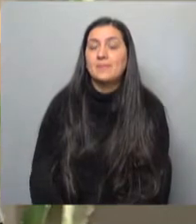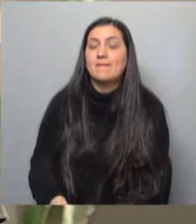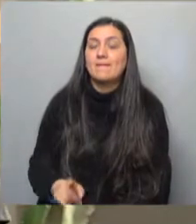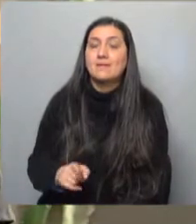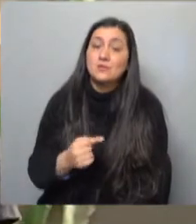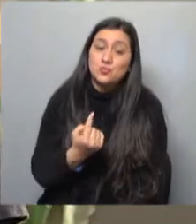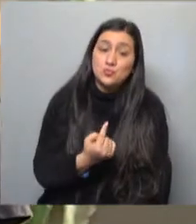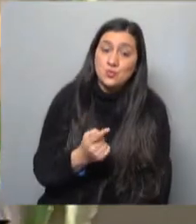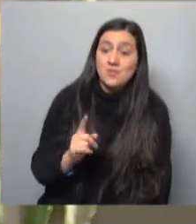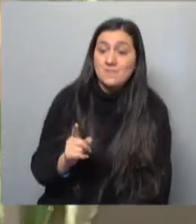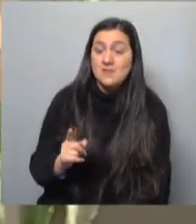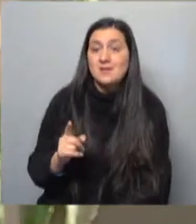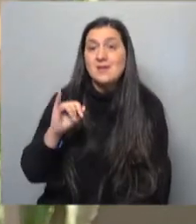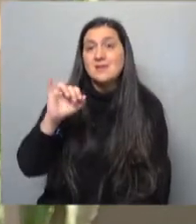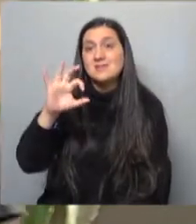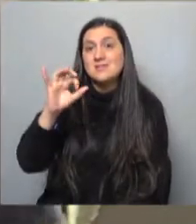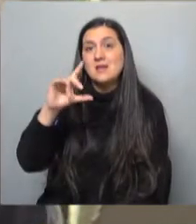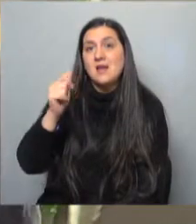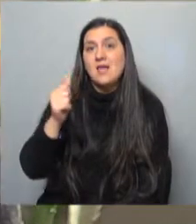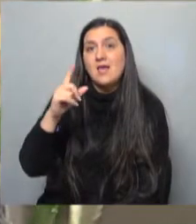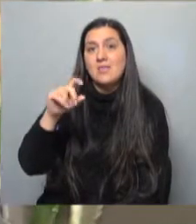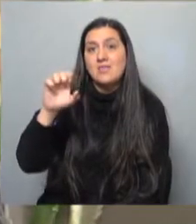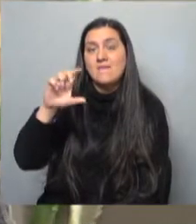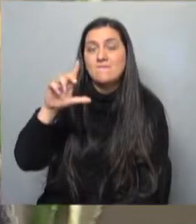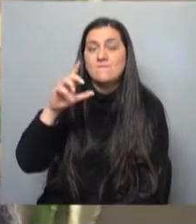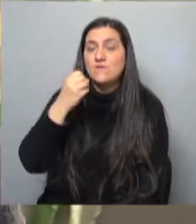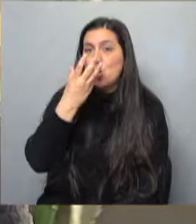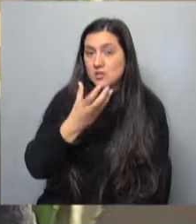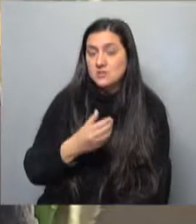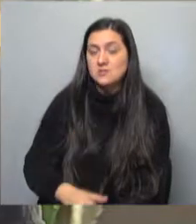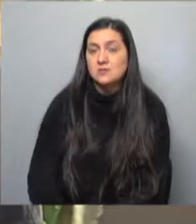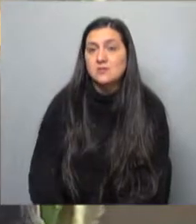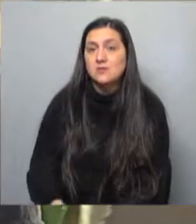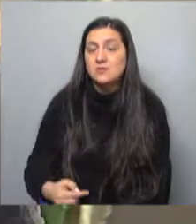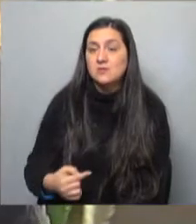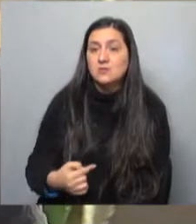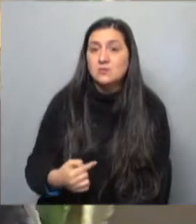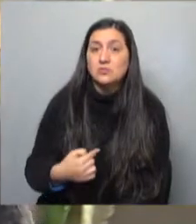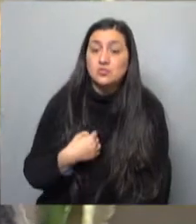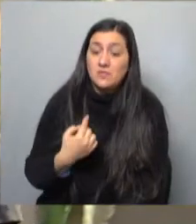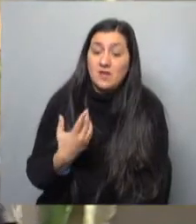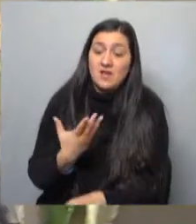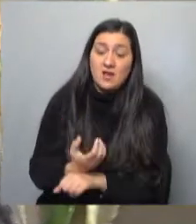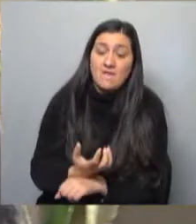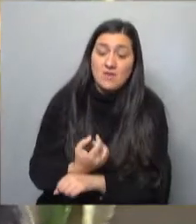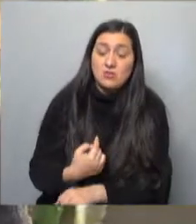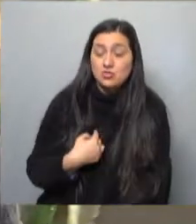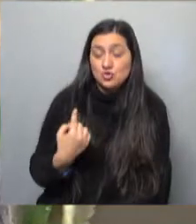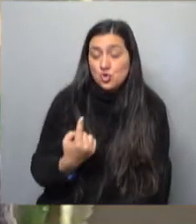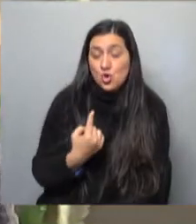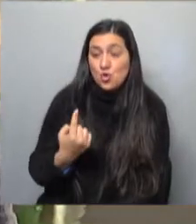acompañado. De Isla de Flores estamos hablando, sí, bueno, claro, porque Isla de Flores surgió yo solo grabando, digo, hay un primer disco que hice yo